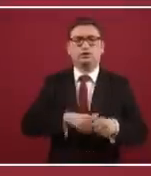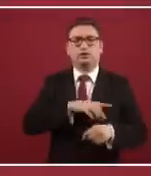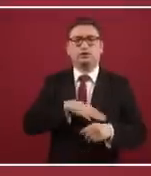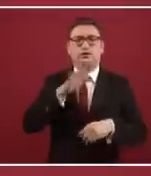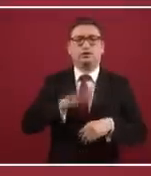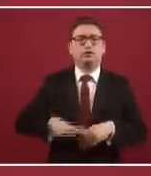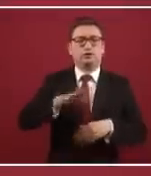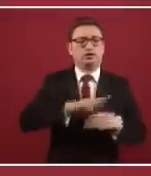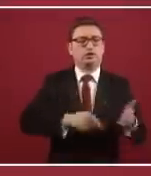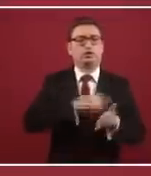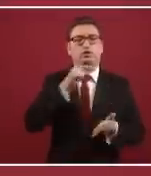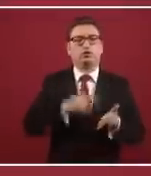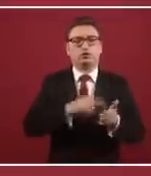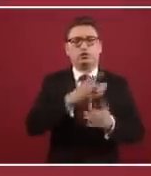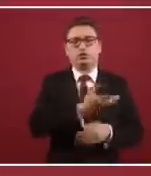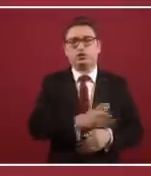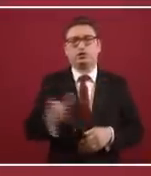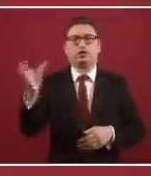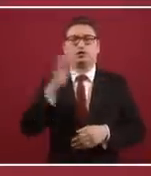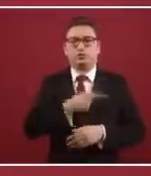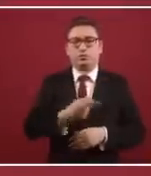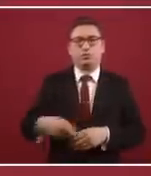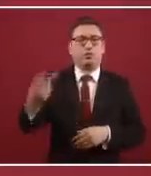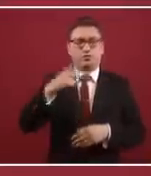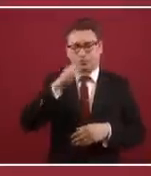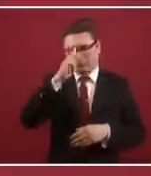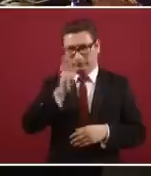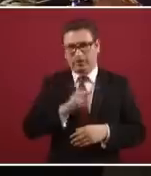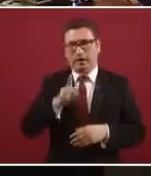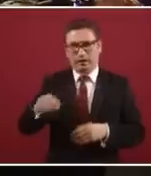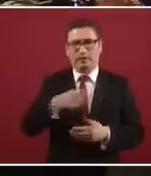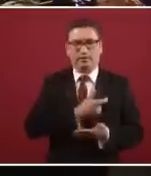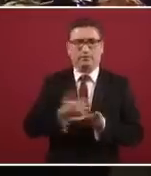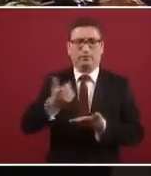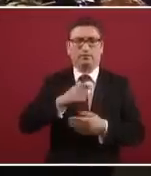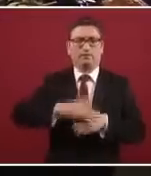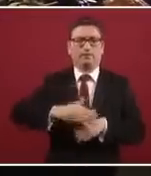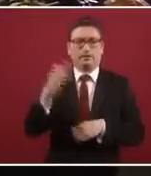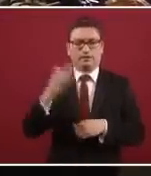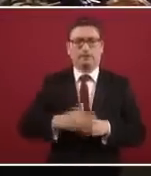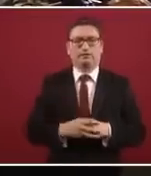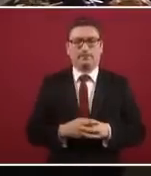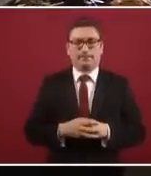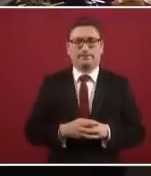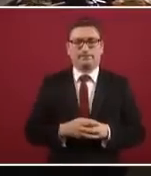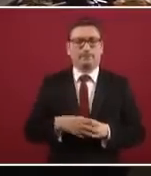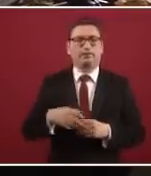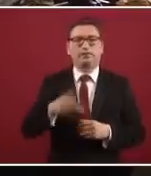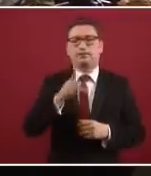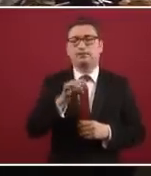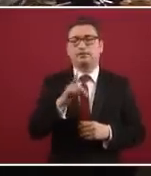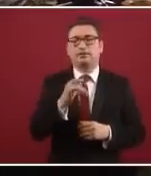más pobres y marginadas del país. O sea que a veces los pediatras o los especialistas no quieren